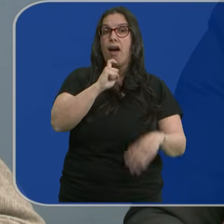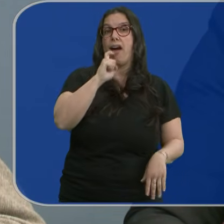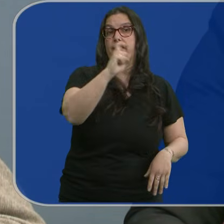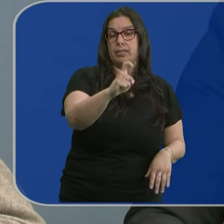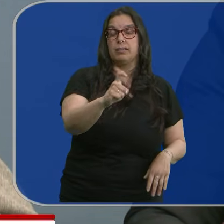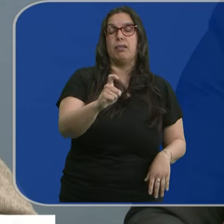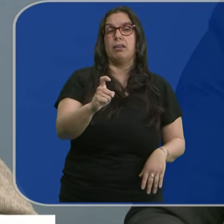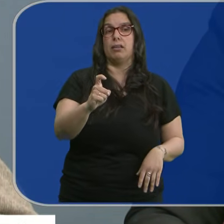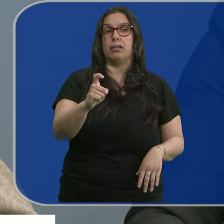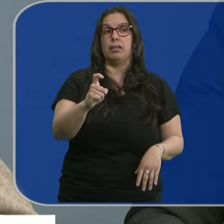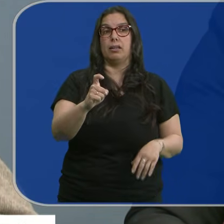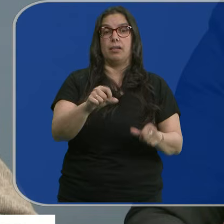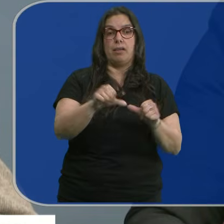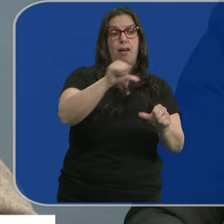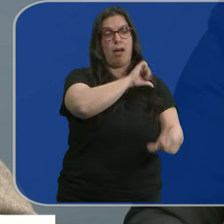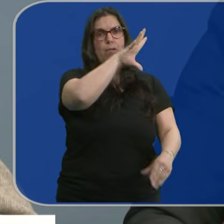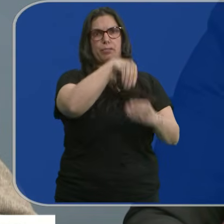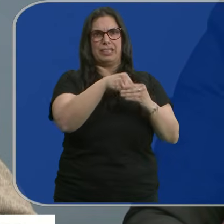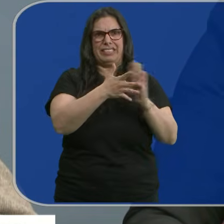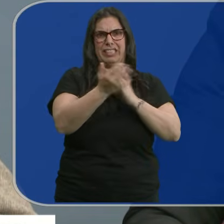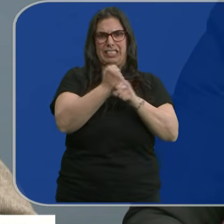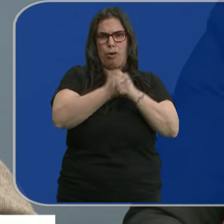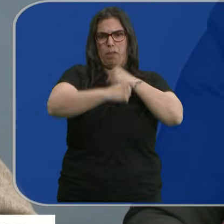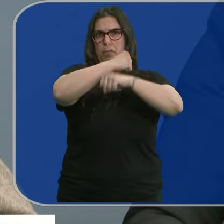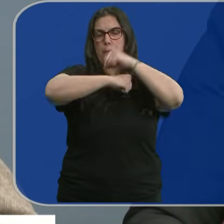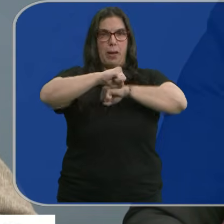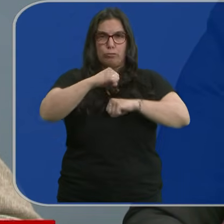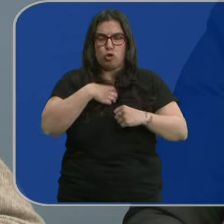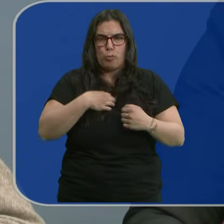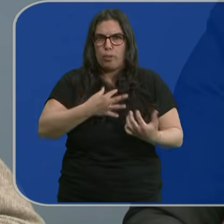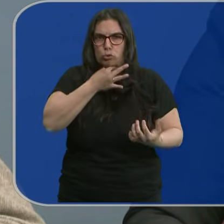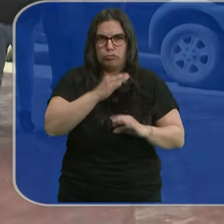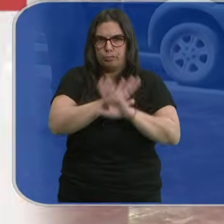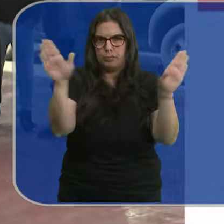advierte que la retroactividad genera una sobrecarga inasumible.